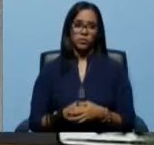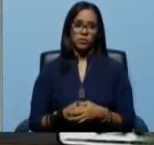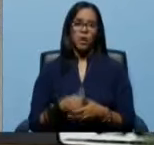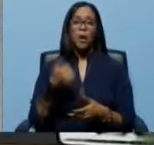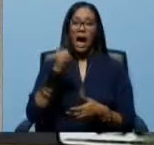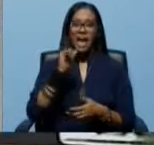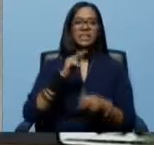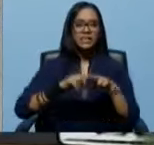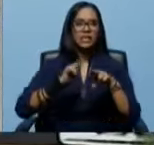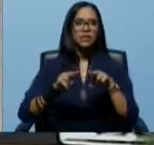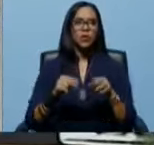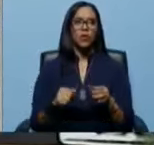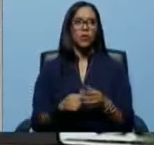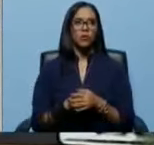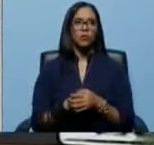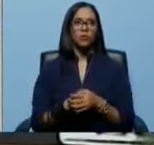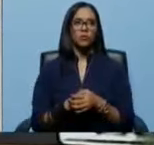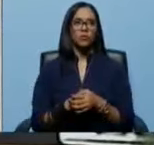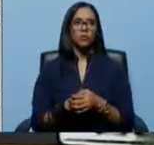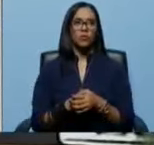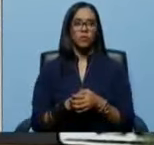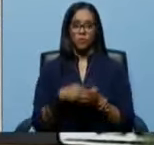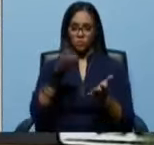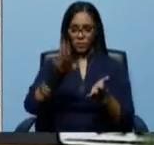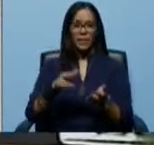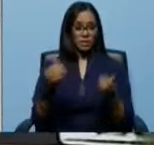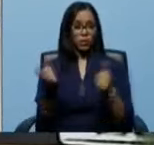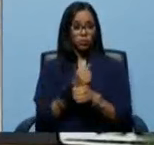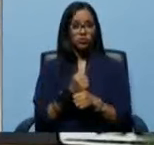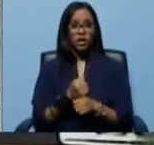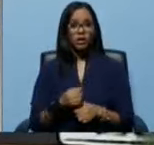Por ahí hay niños, porque uno se para y se los consigue.